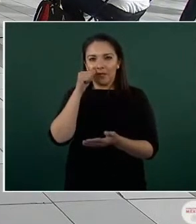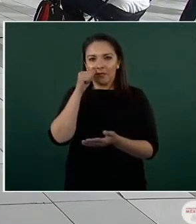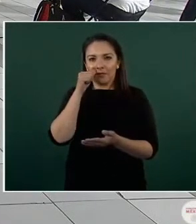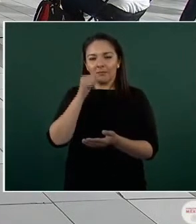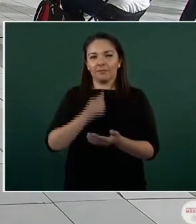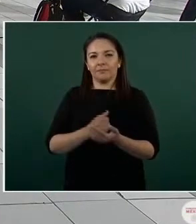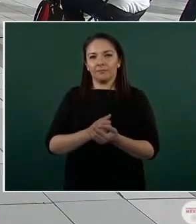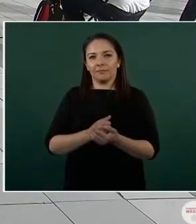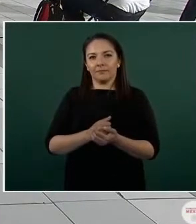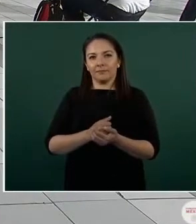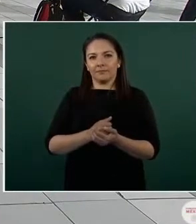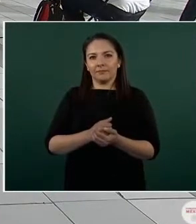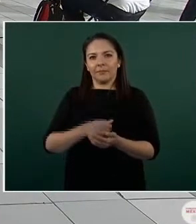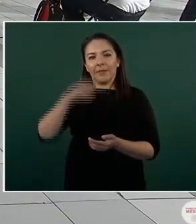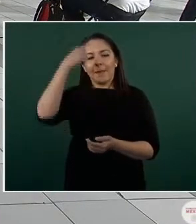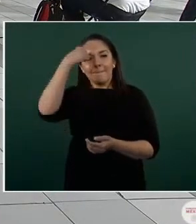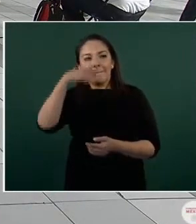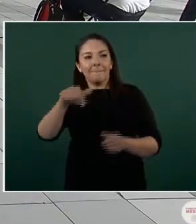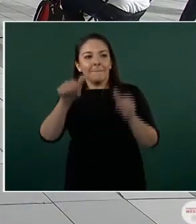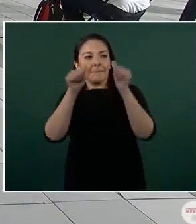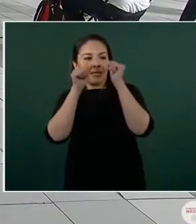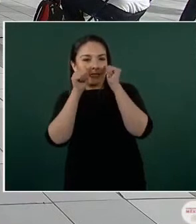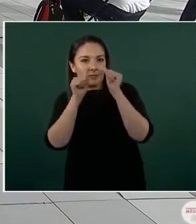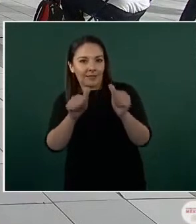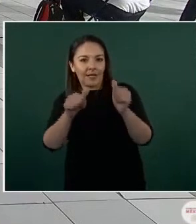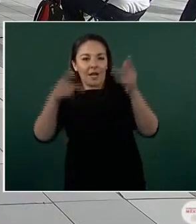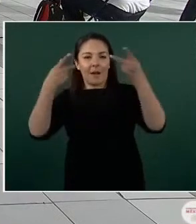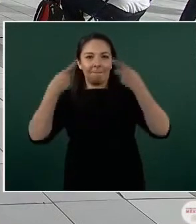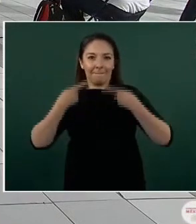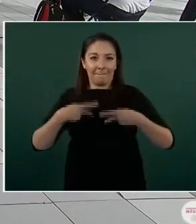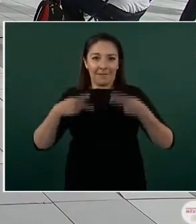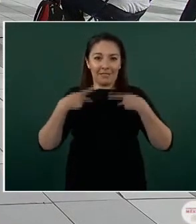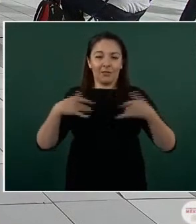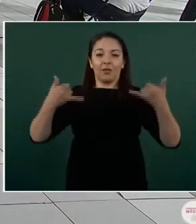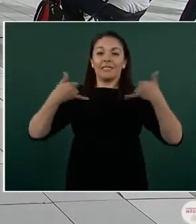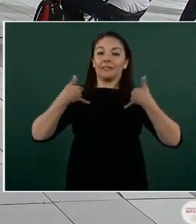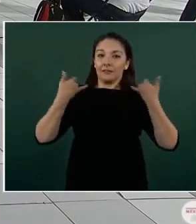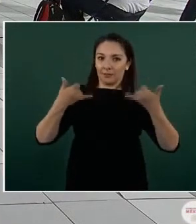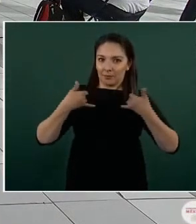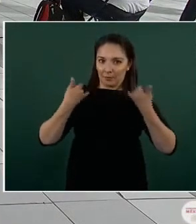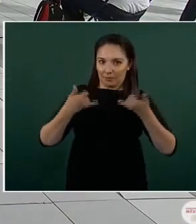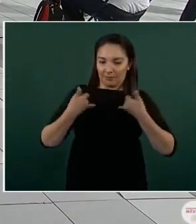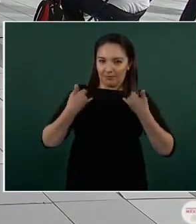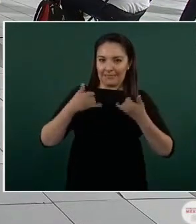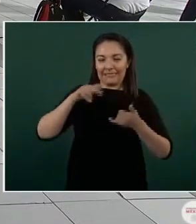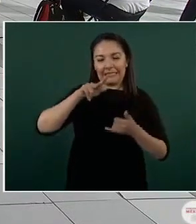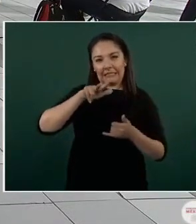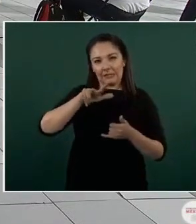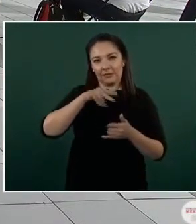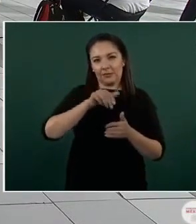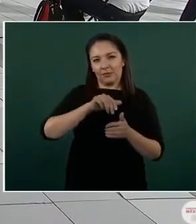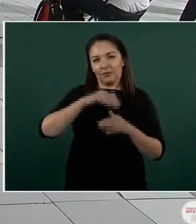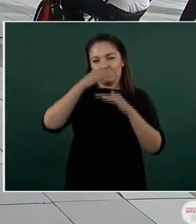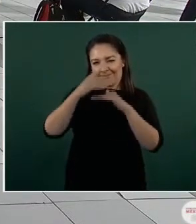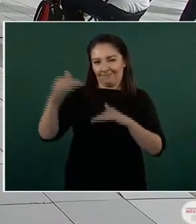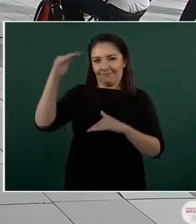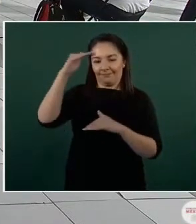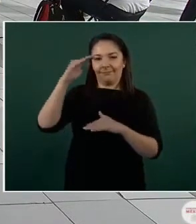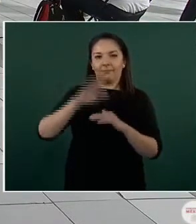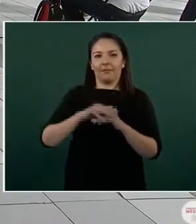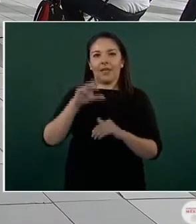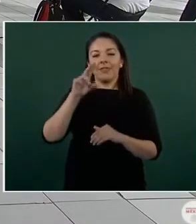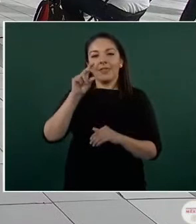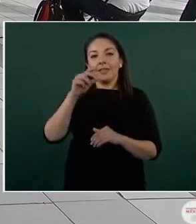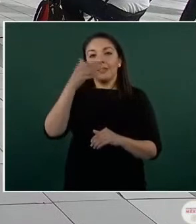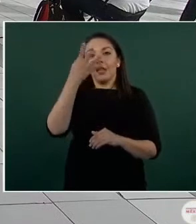principalmente atendiendo a la población joven y